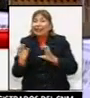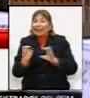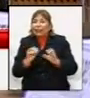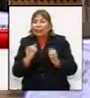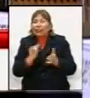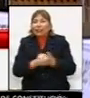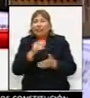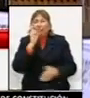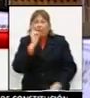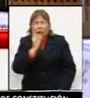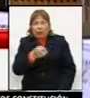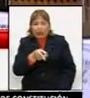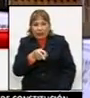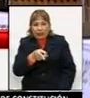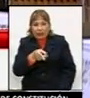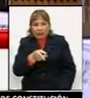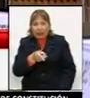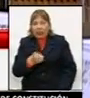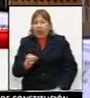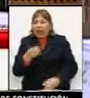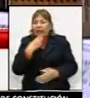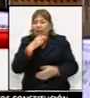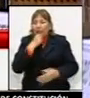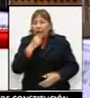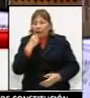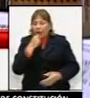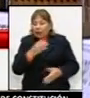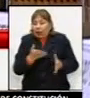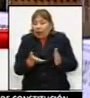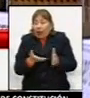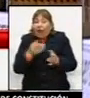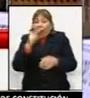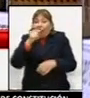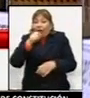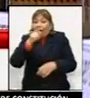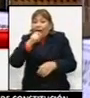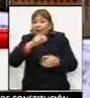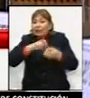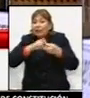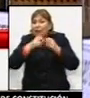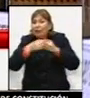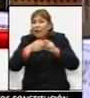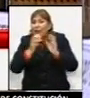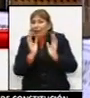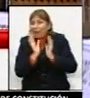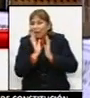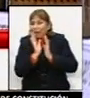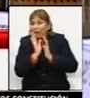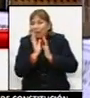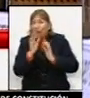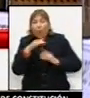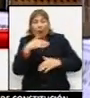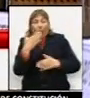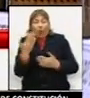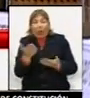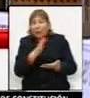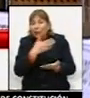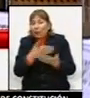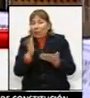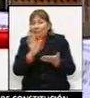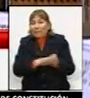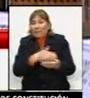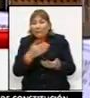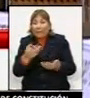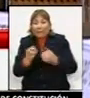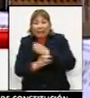debe prohibir el financiamiento privado. Ahí hay un problema. No hay ningún país, y con esto termino, no hay ningún país